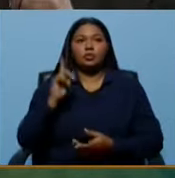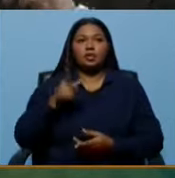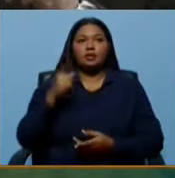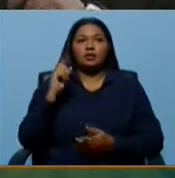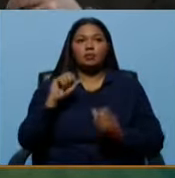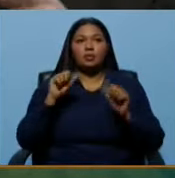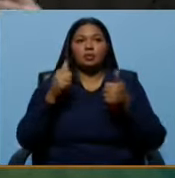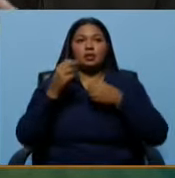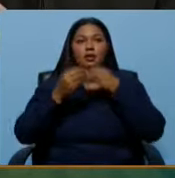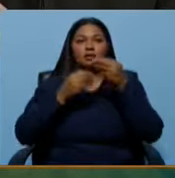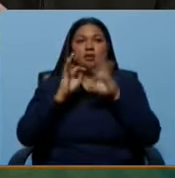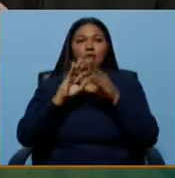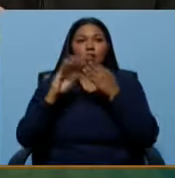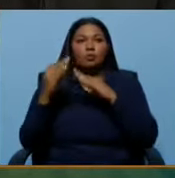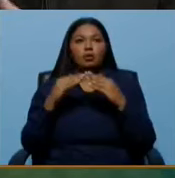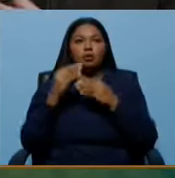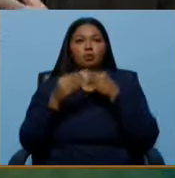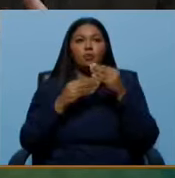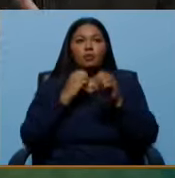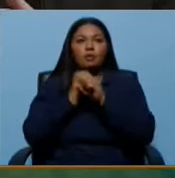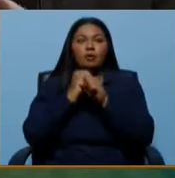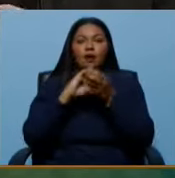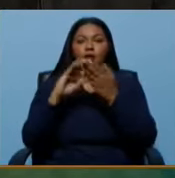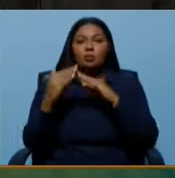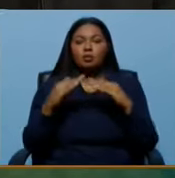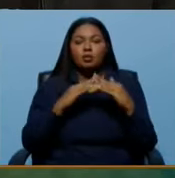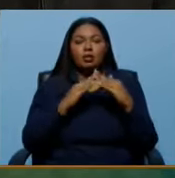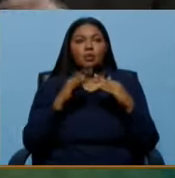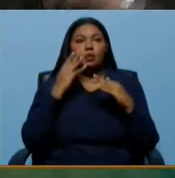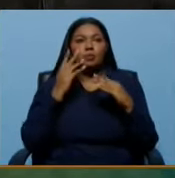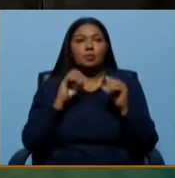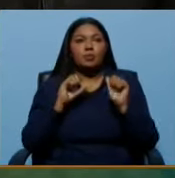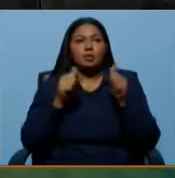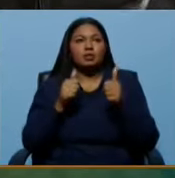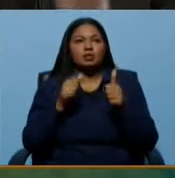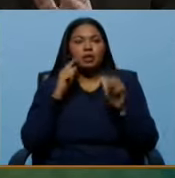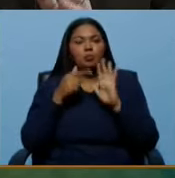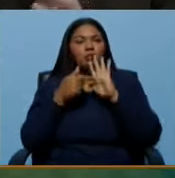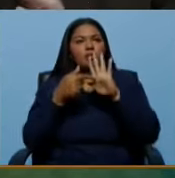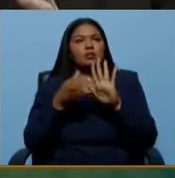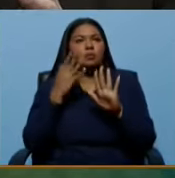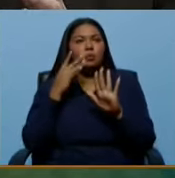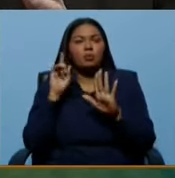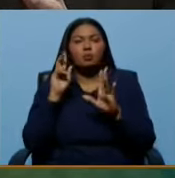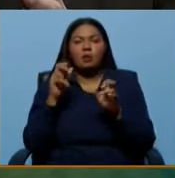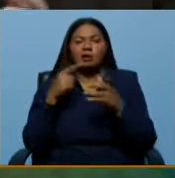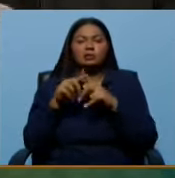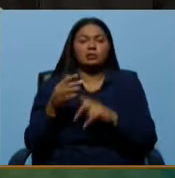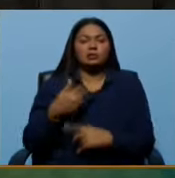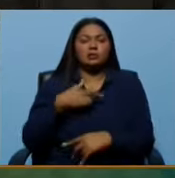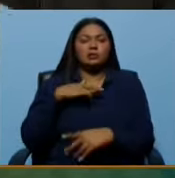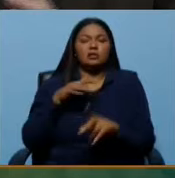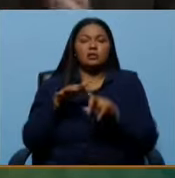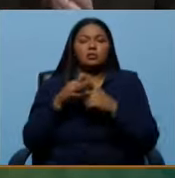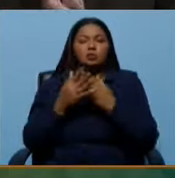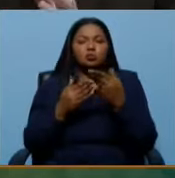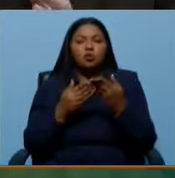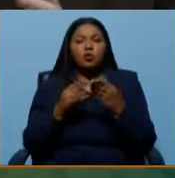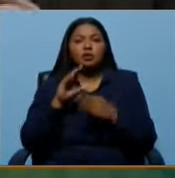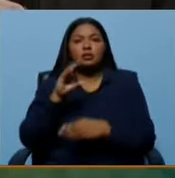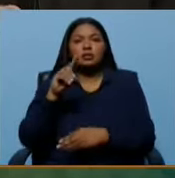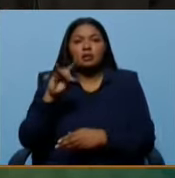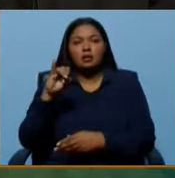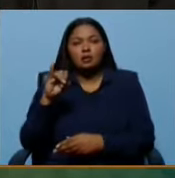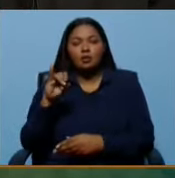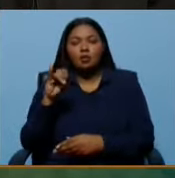pasa en la comunidad, cómo lo trabajamos en la comuna. Entonces de repente en la comuna empieza a salir, no, mira, yo tengo una novedad con el CDI, tengo una novedad con el